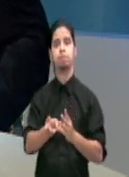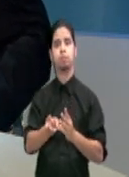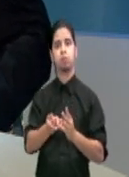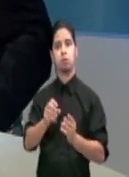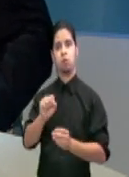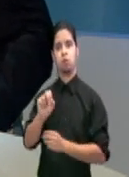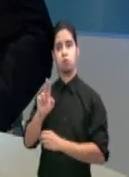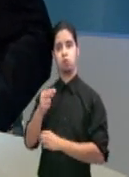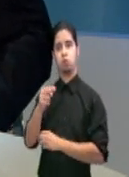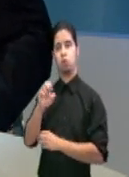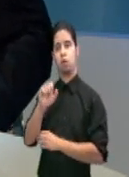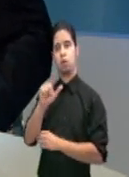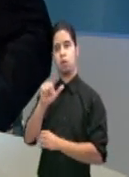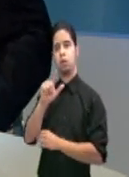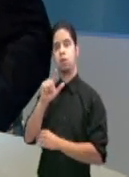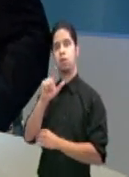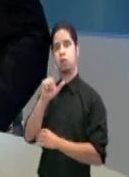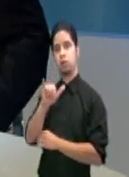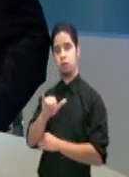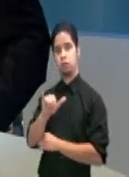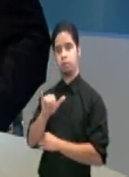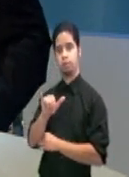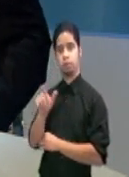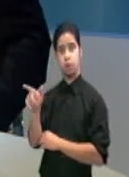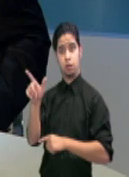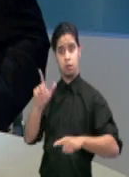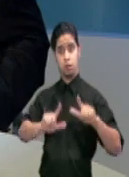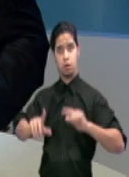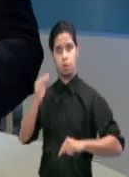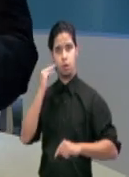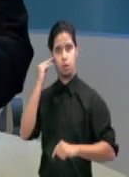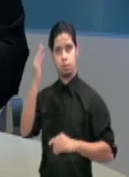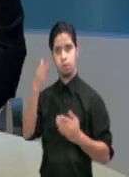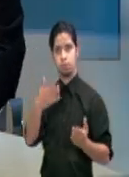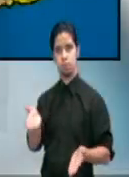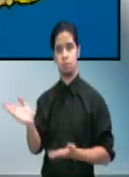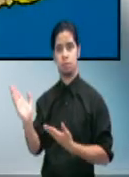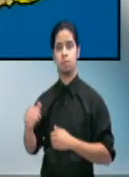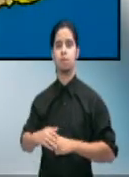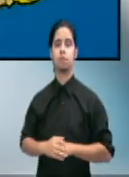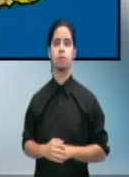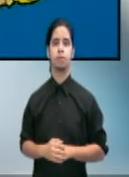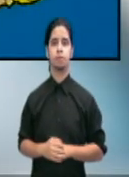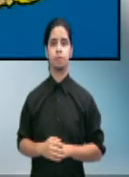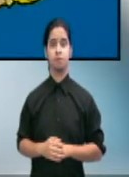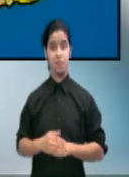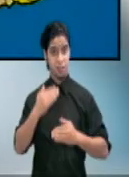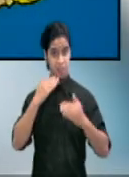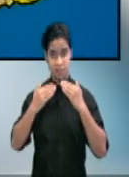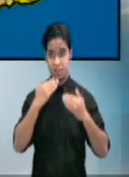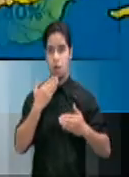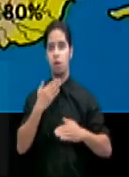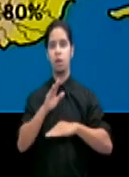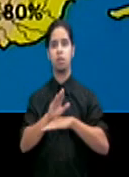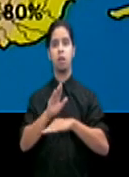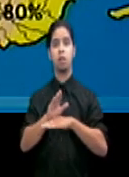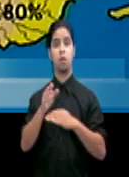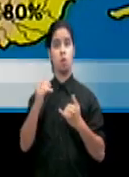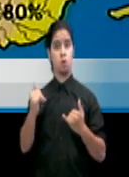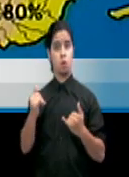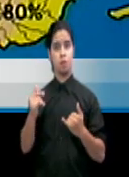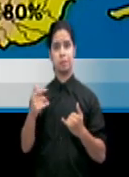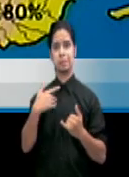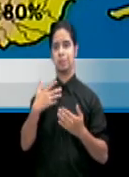Belén, del Laboratorio de Comunicaciones Científicas en Mayagüez. Adelante. Gracias, buenas tardes. Les tengo el estado